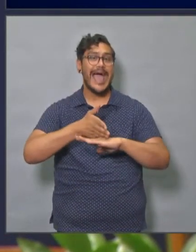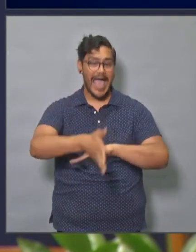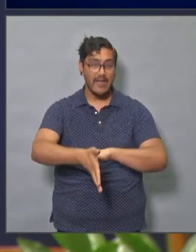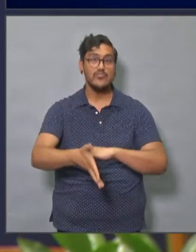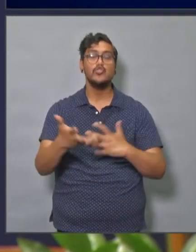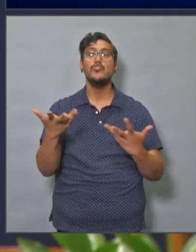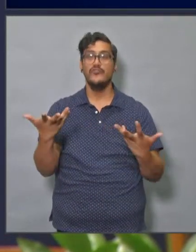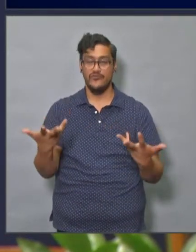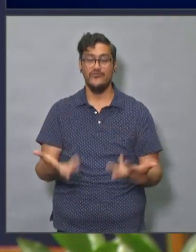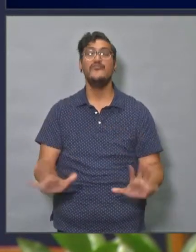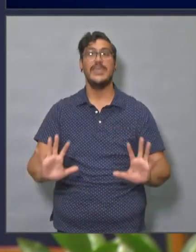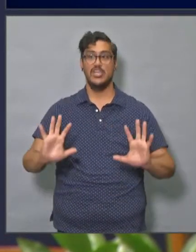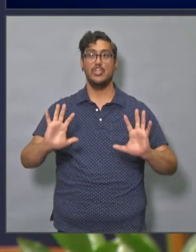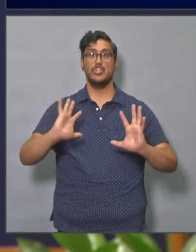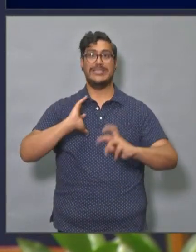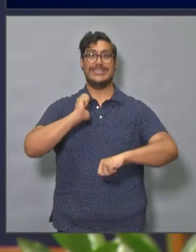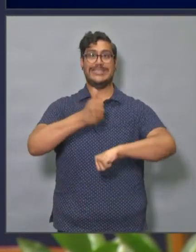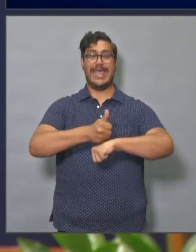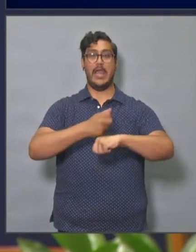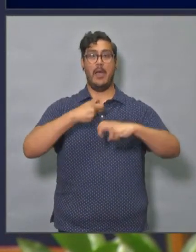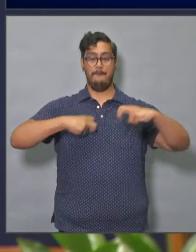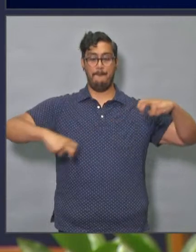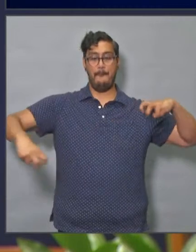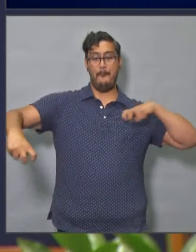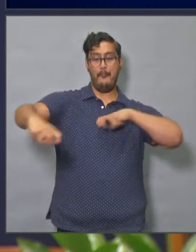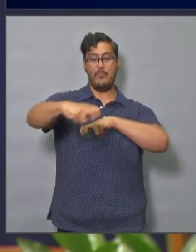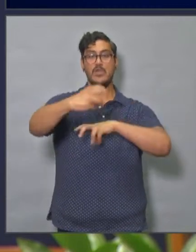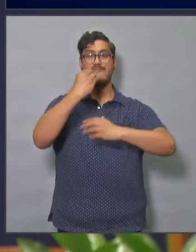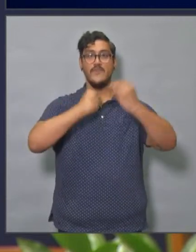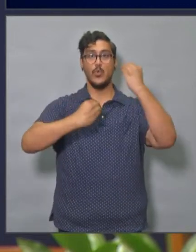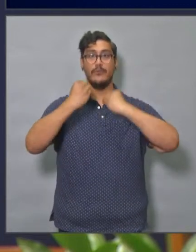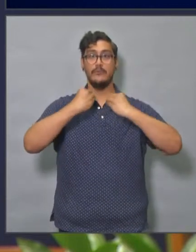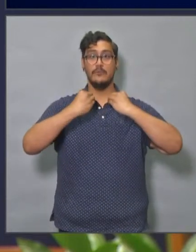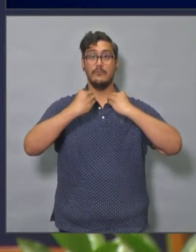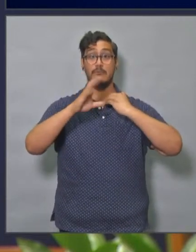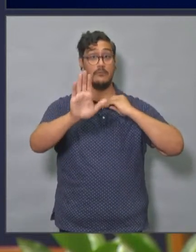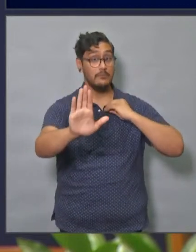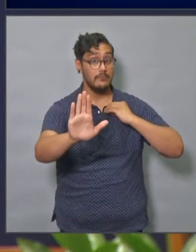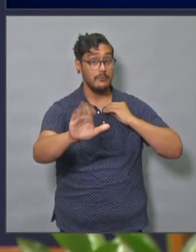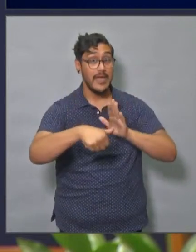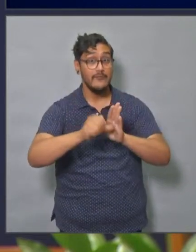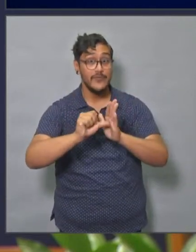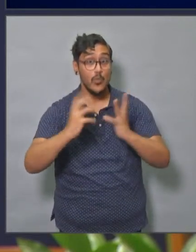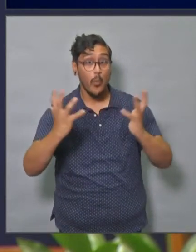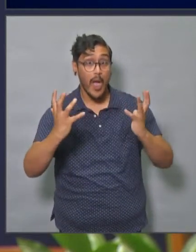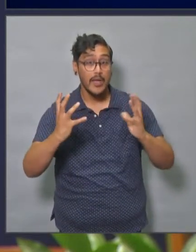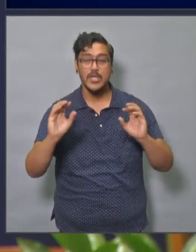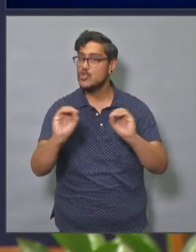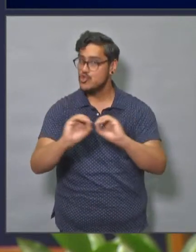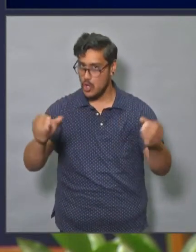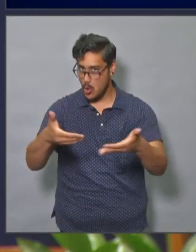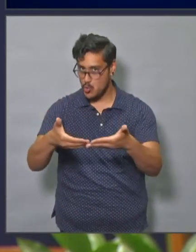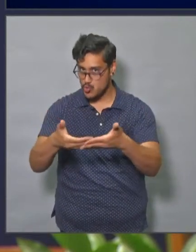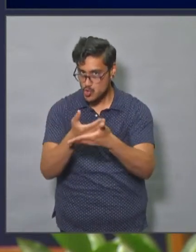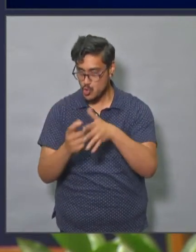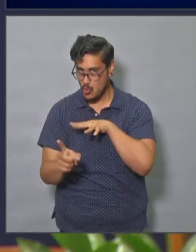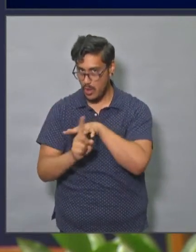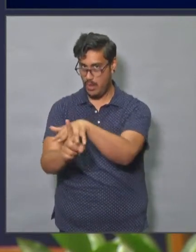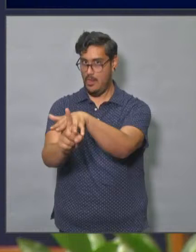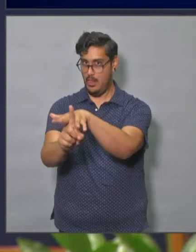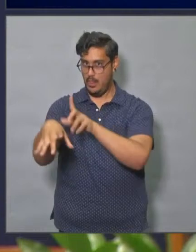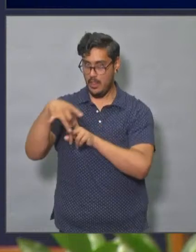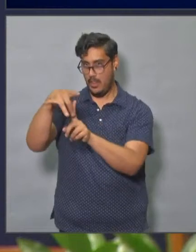las comidas comunales, siempre que no haya nuevos casos. Eso significa que las